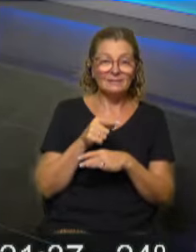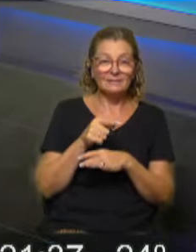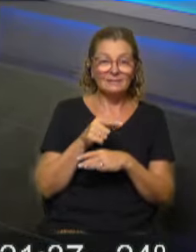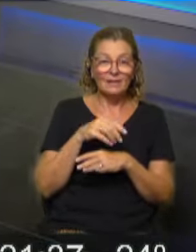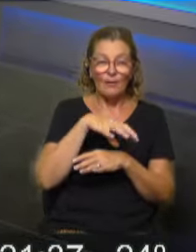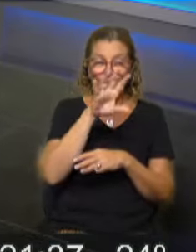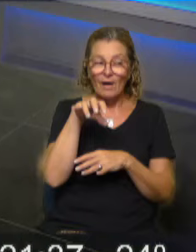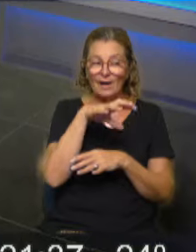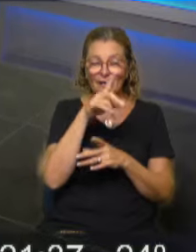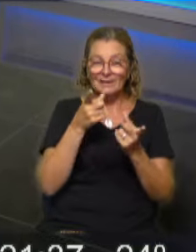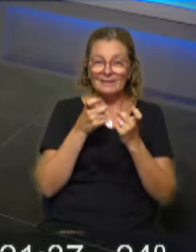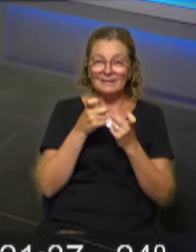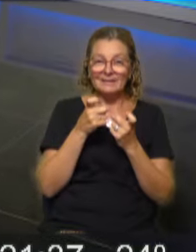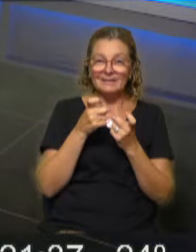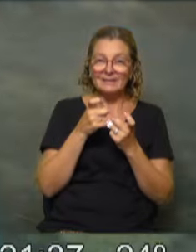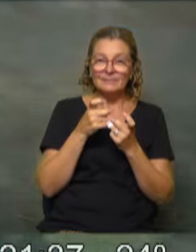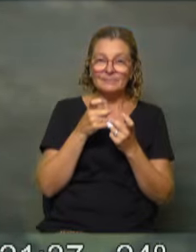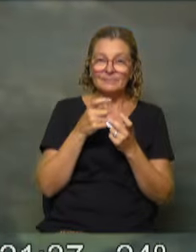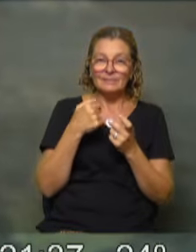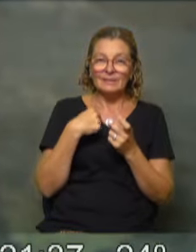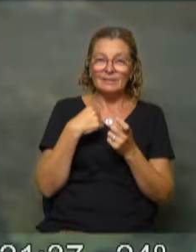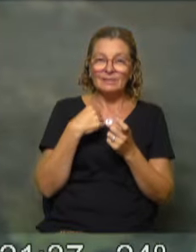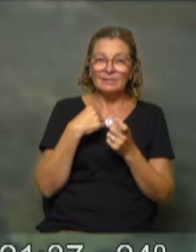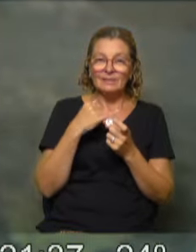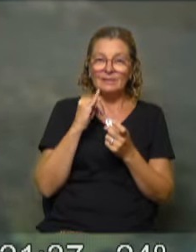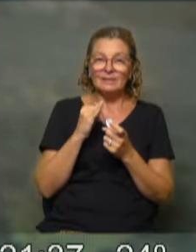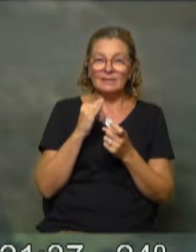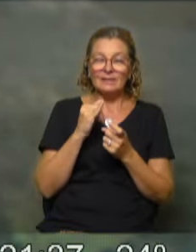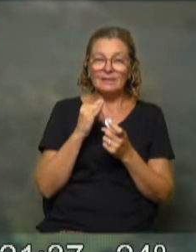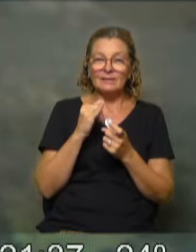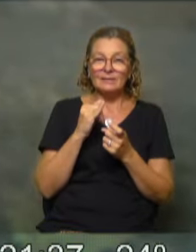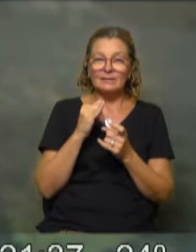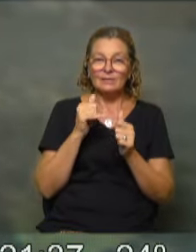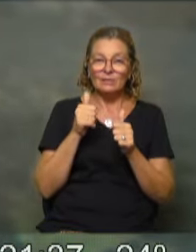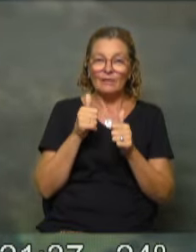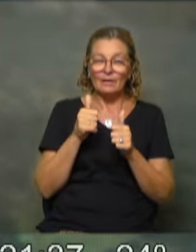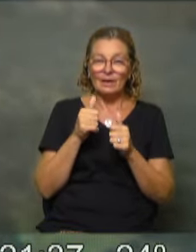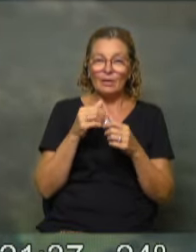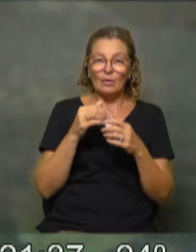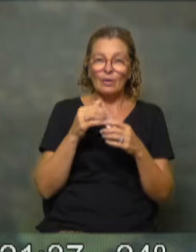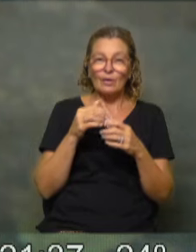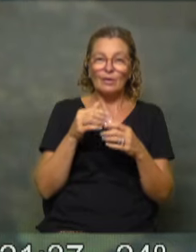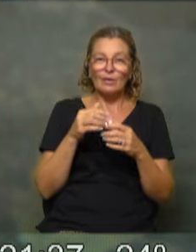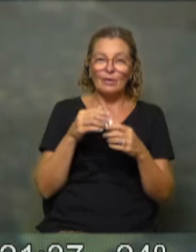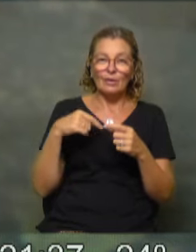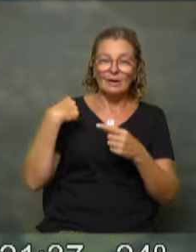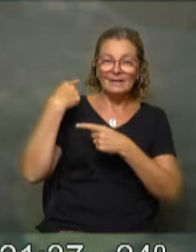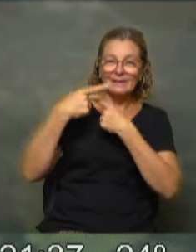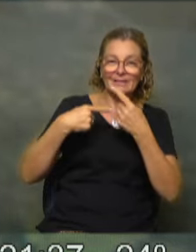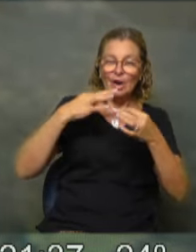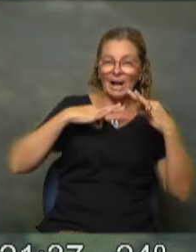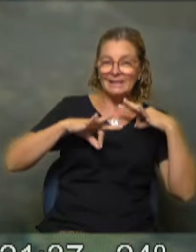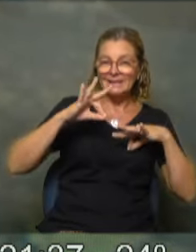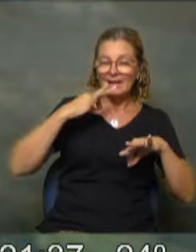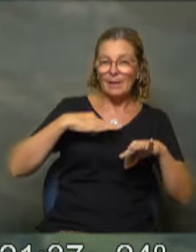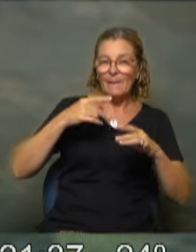entonces, mirá. Y sí, yo qué sé, para mí, sí, todo bien con la escuela y con la tradición teatral,